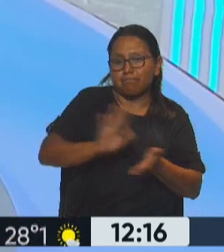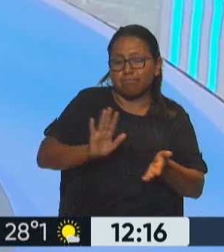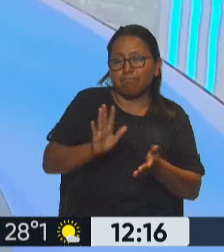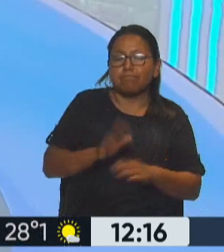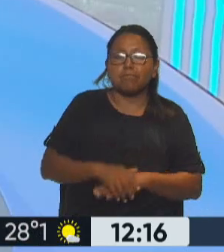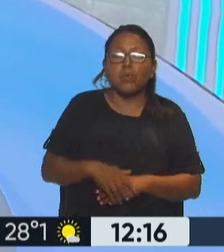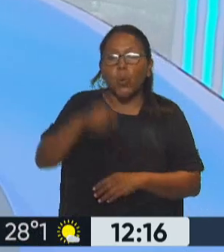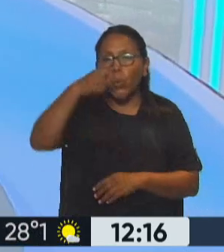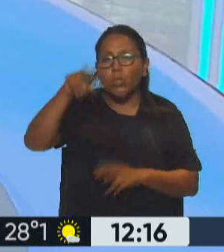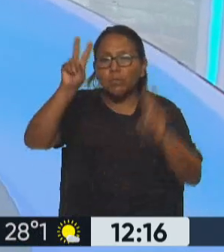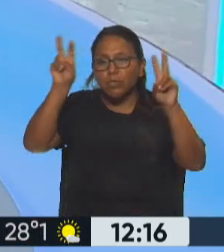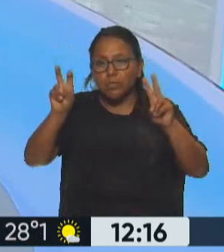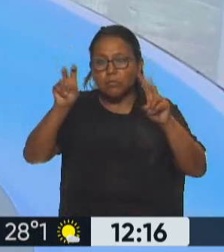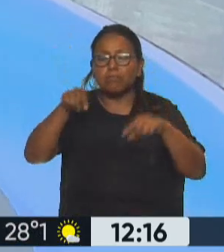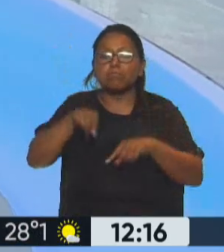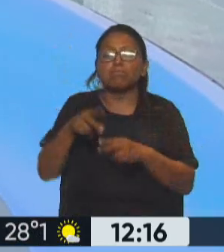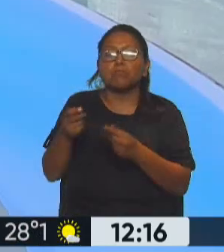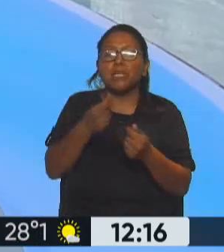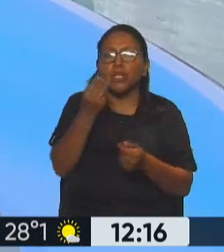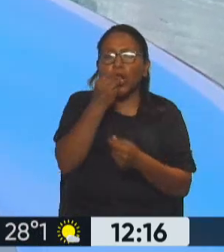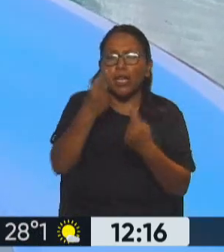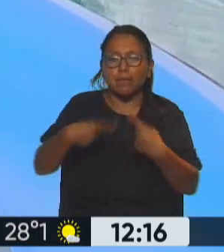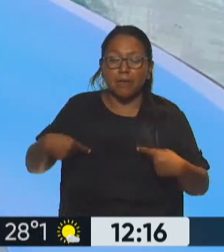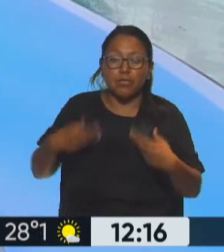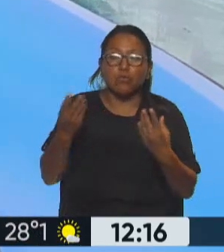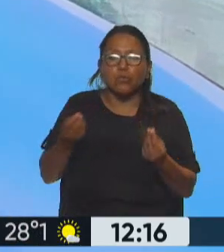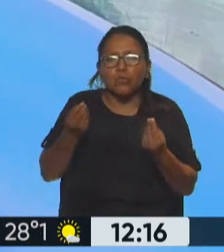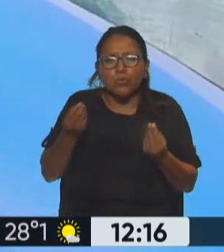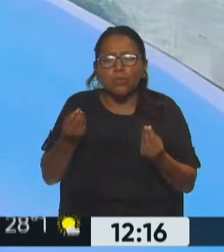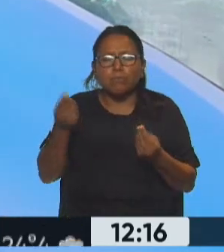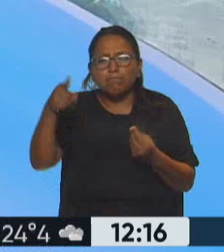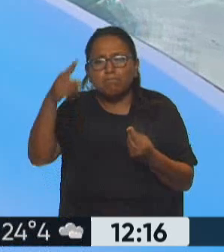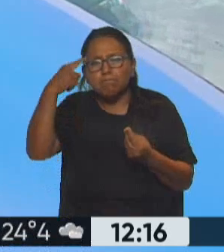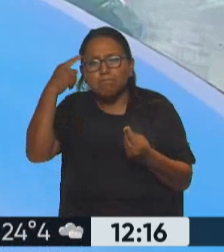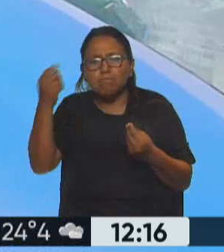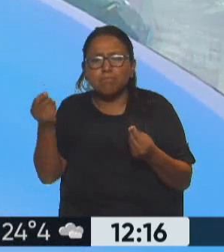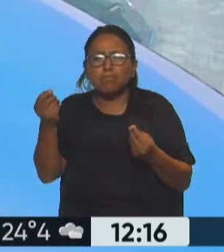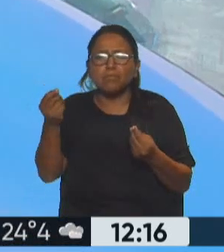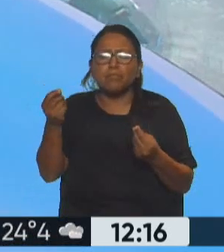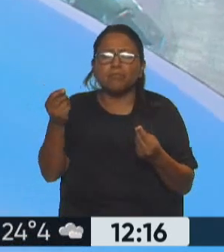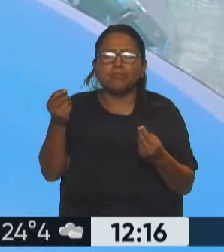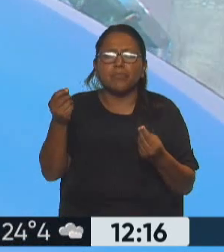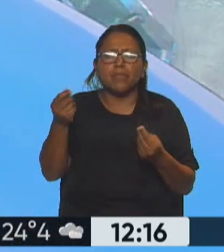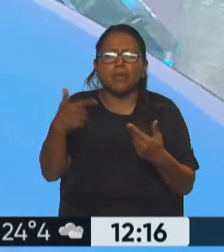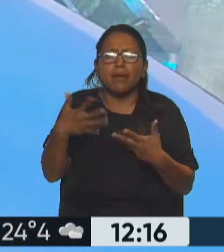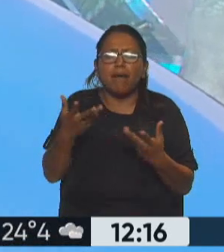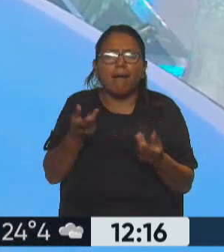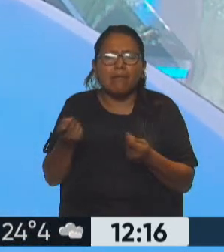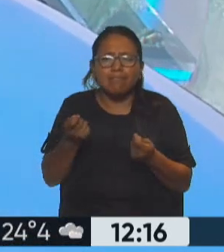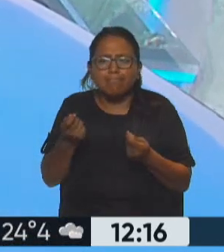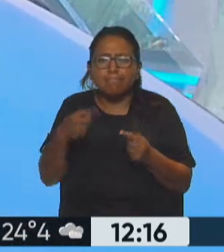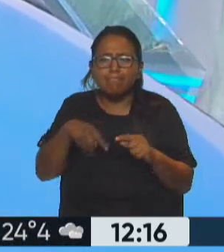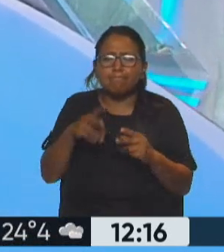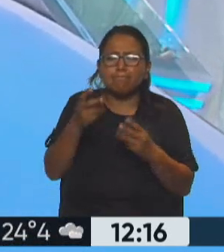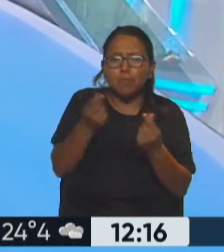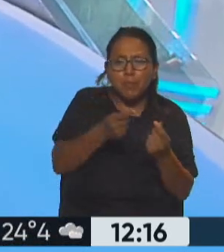Último tema. A ver, precio de los alimentos, nada más y nada menos. ¿Cómo pensás vos que se va a manejar la cuestión